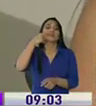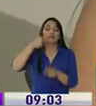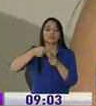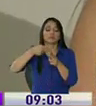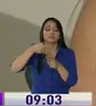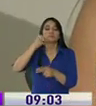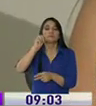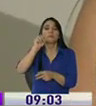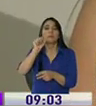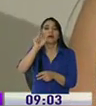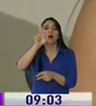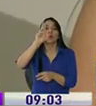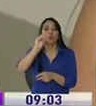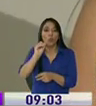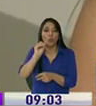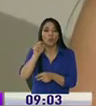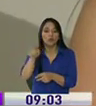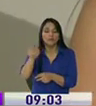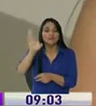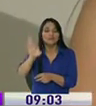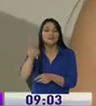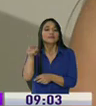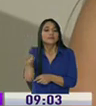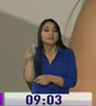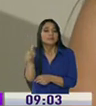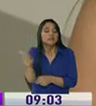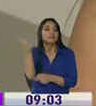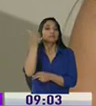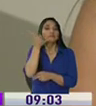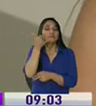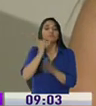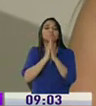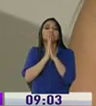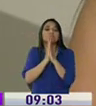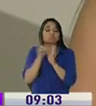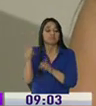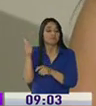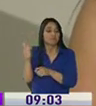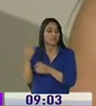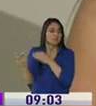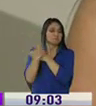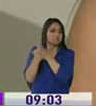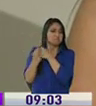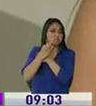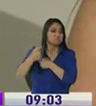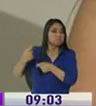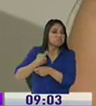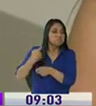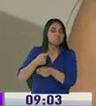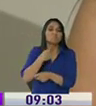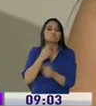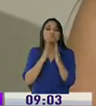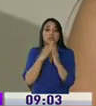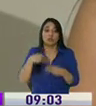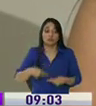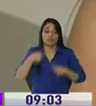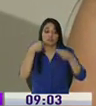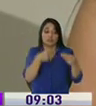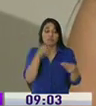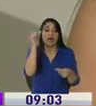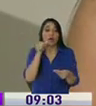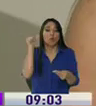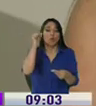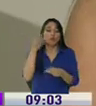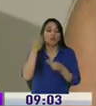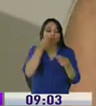Terán quien me está solicitando y presionando para que no presente la denuncia